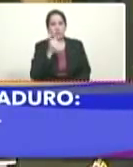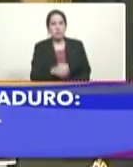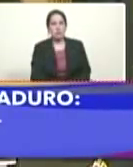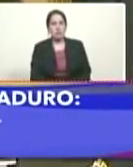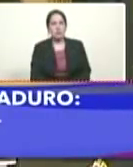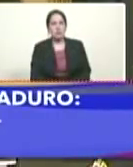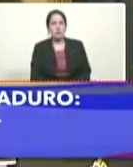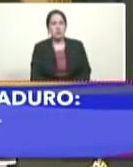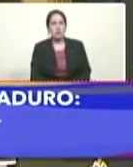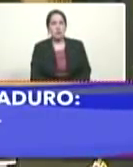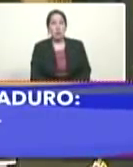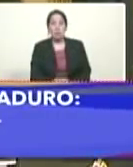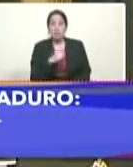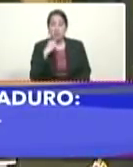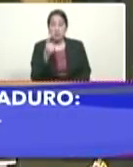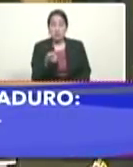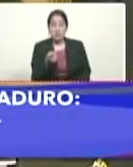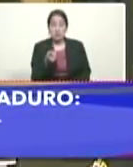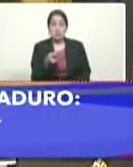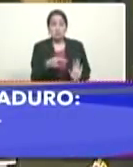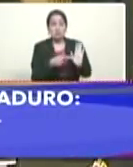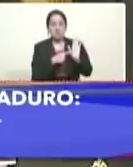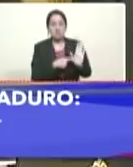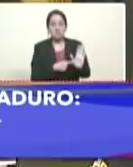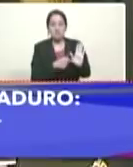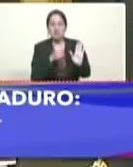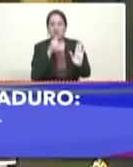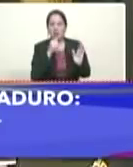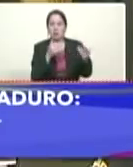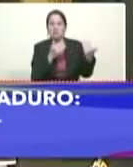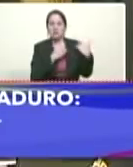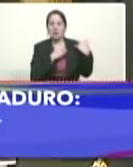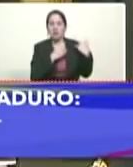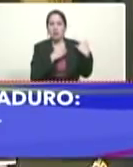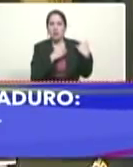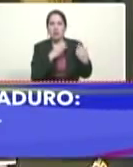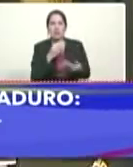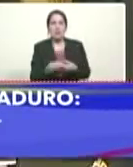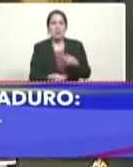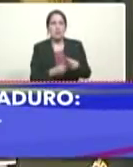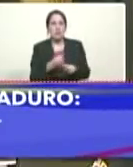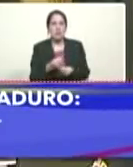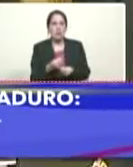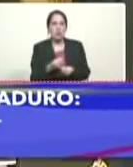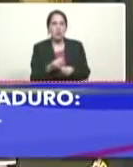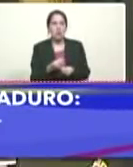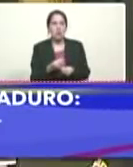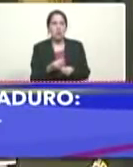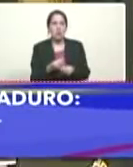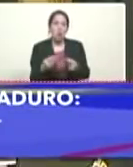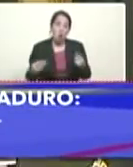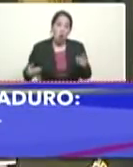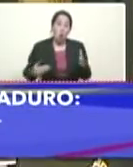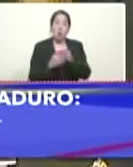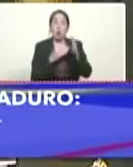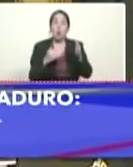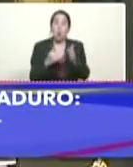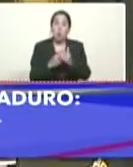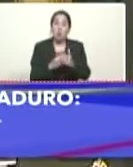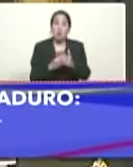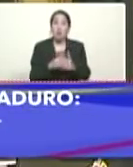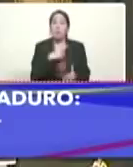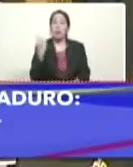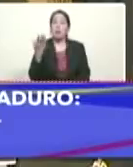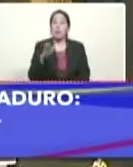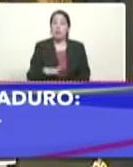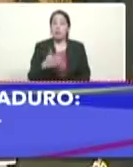donde saca quienes fueron los que hicieron el atentado para matarme hace siete meses